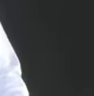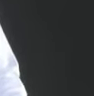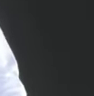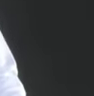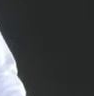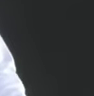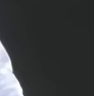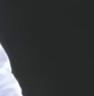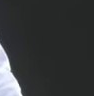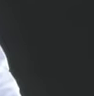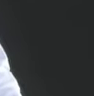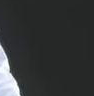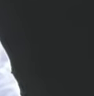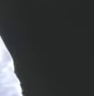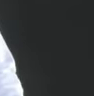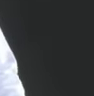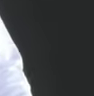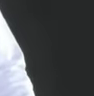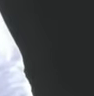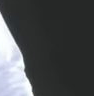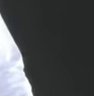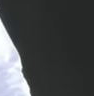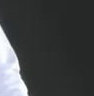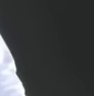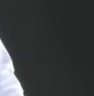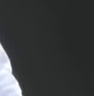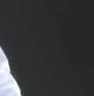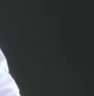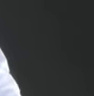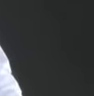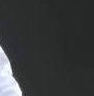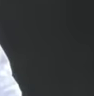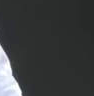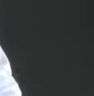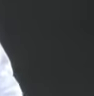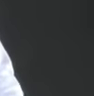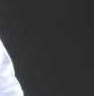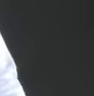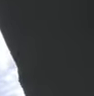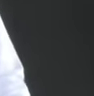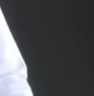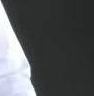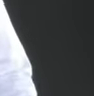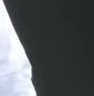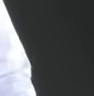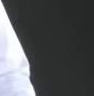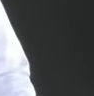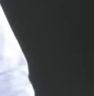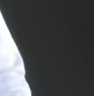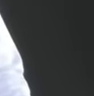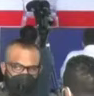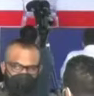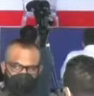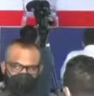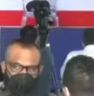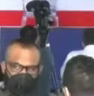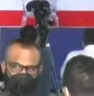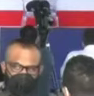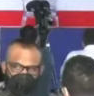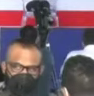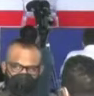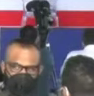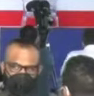de la pobreza, para lograr inclusión, igualdad de oportunidades y desarrollo sostenible. Este grandioso